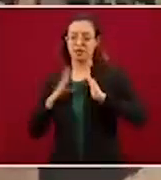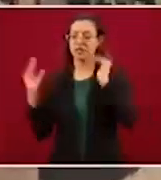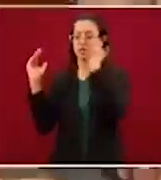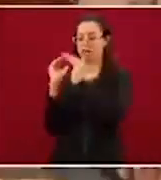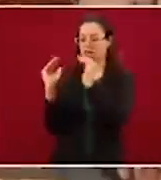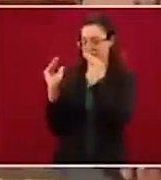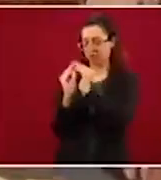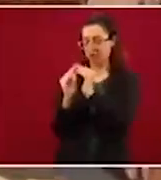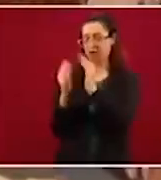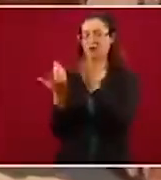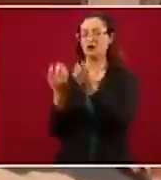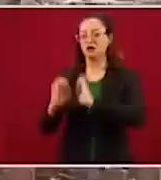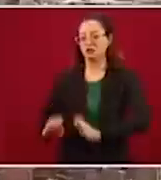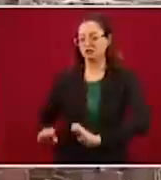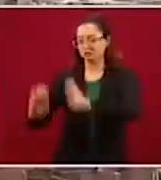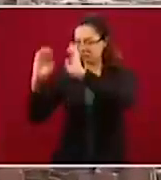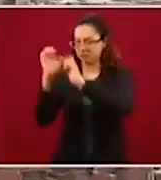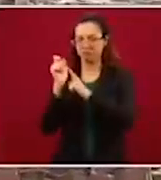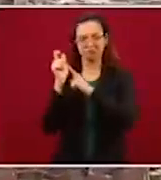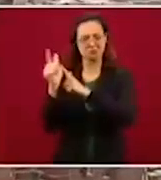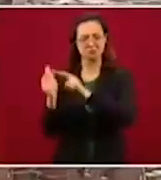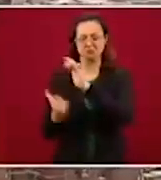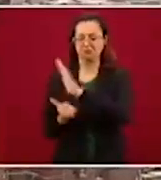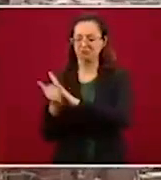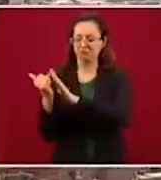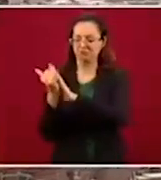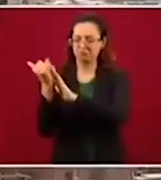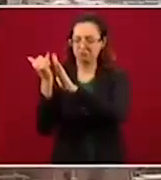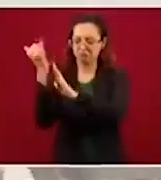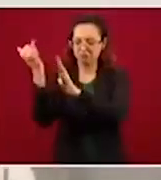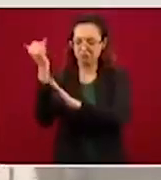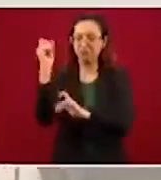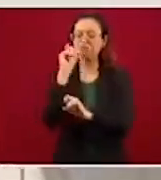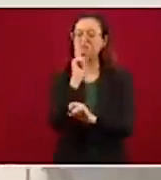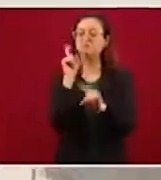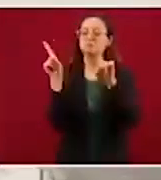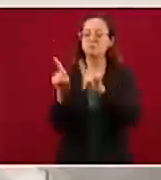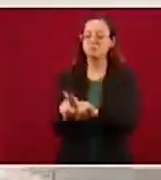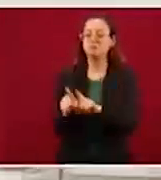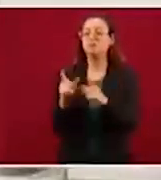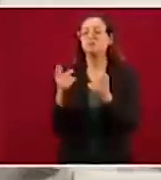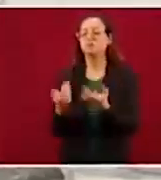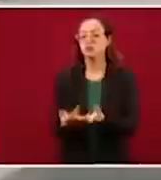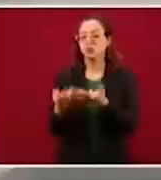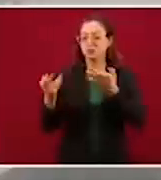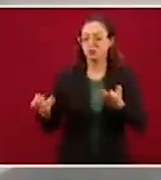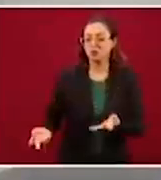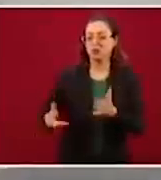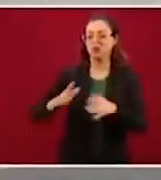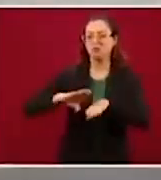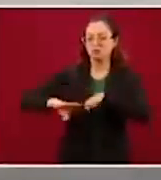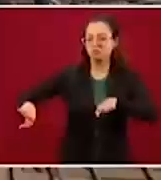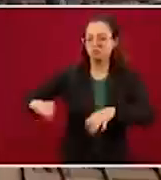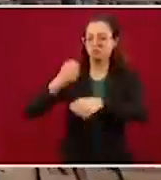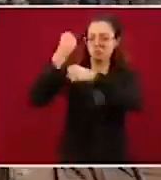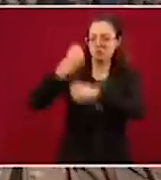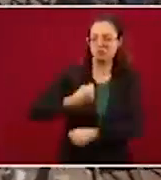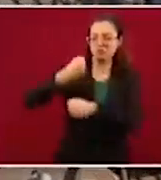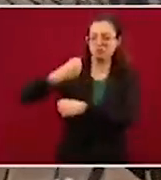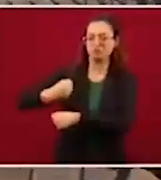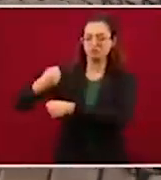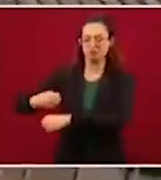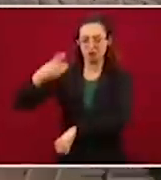los trabajos de albañilería en edificios y casas, así como la conformación de terracerías para vialidades. A la fecha se han